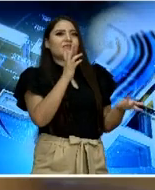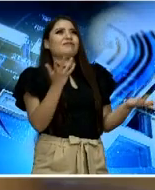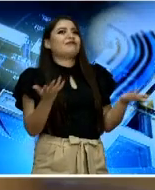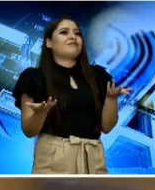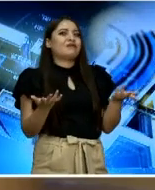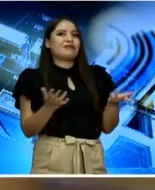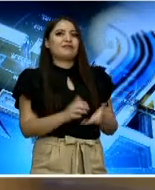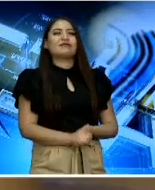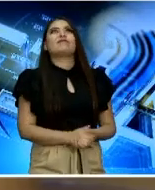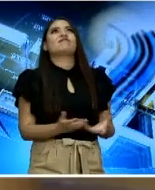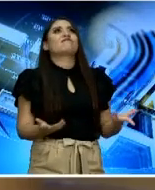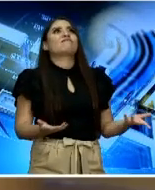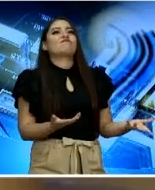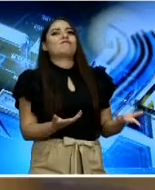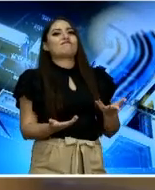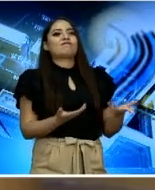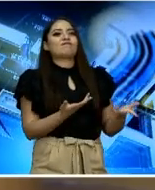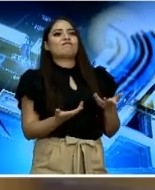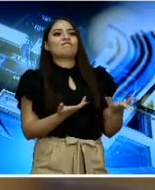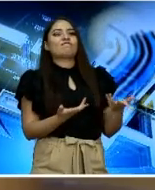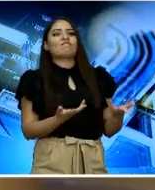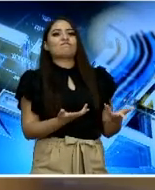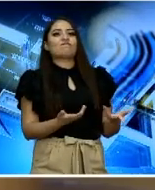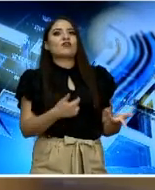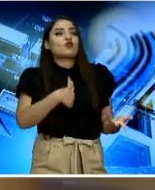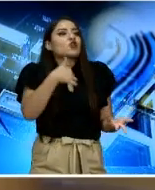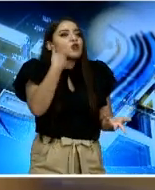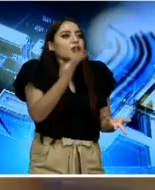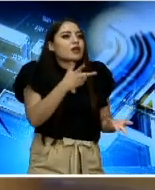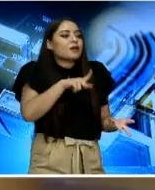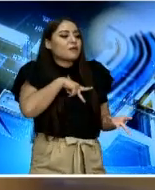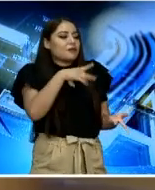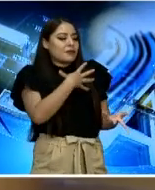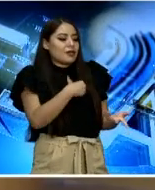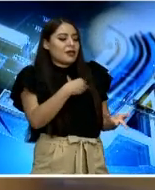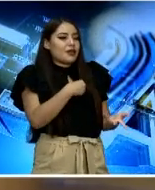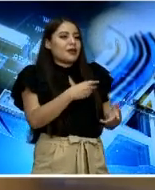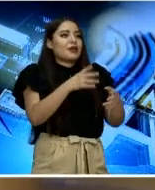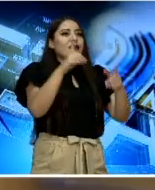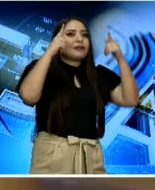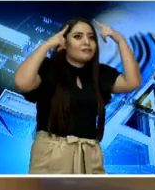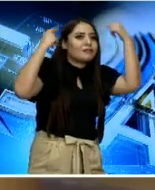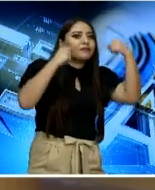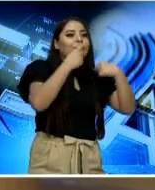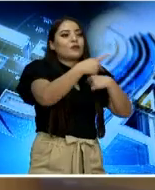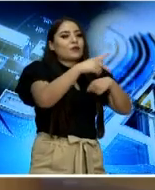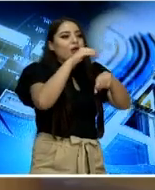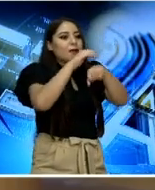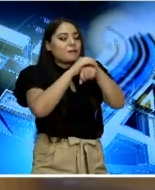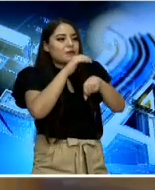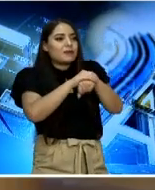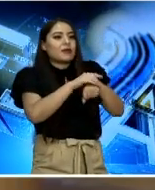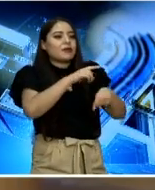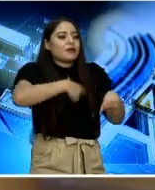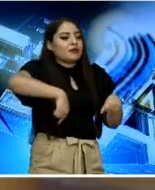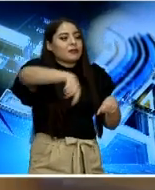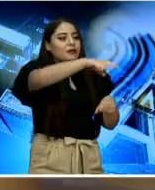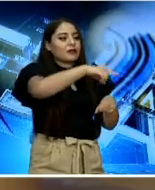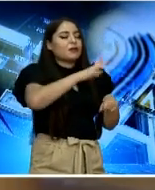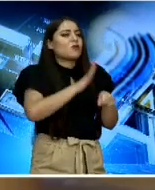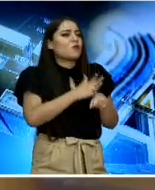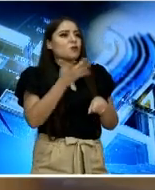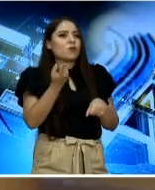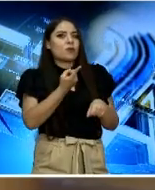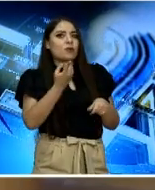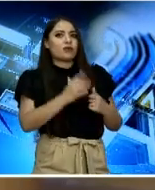Es mi... Era lo que yo quería, que mi hijo se graduara con sus amigos y todo eso, porque pues en realidad uno